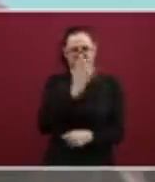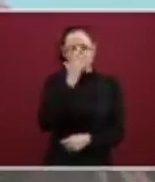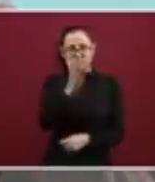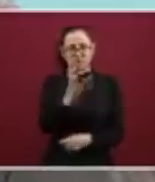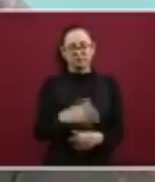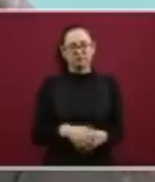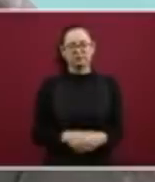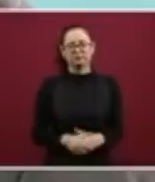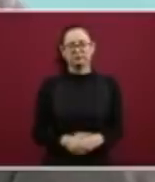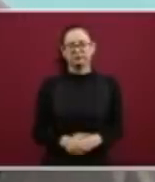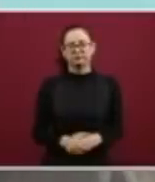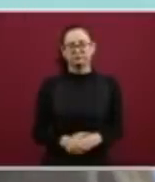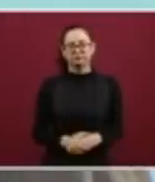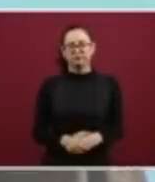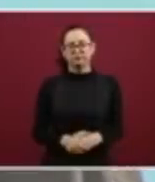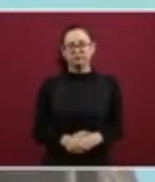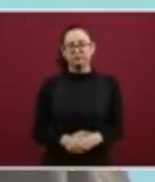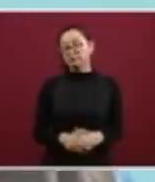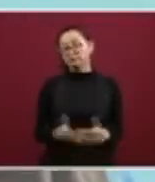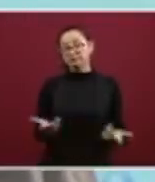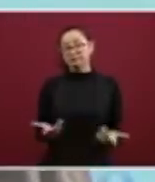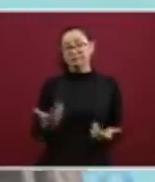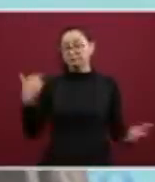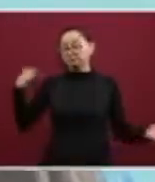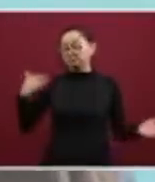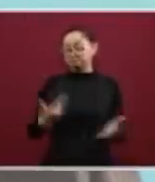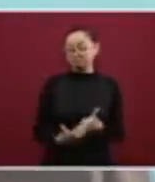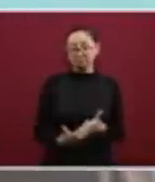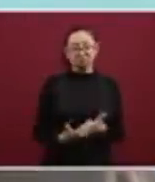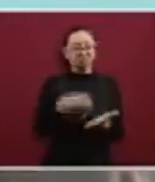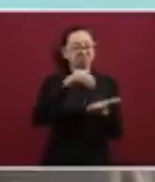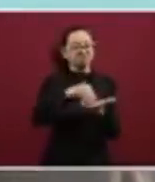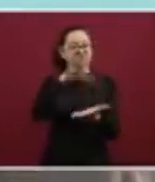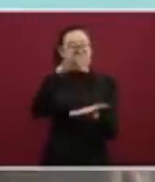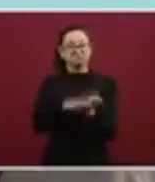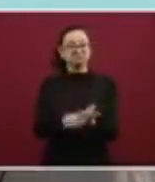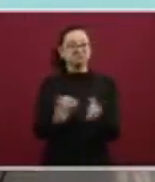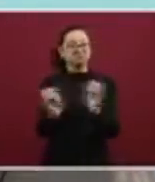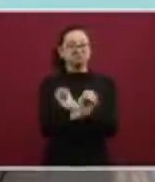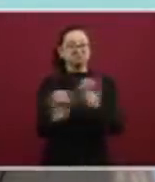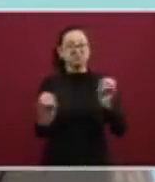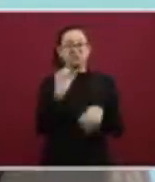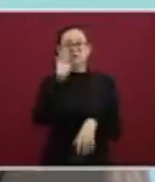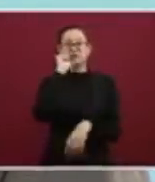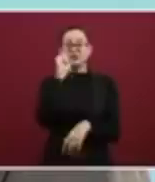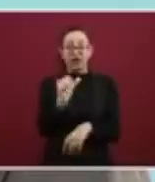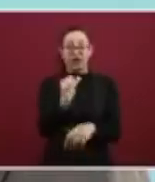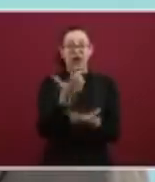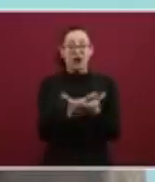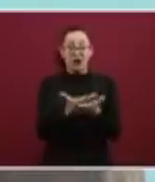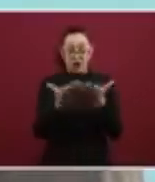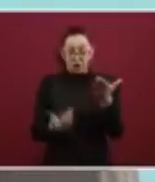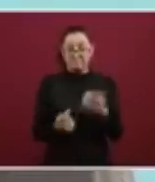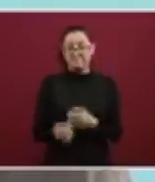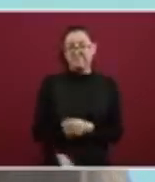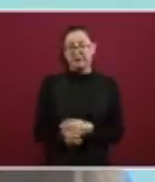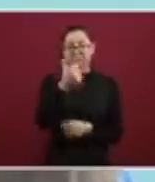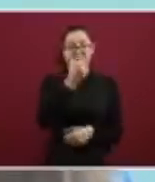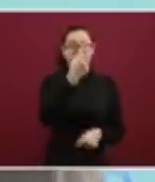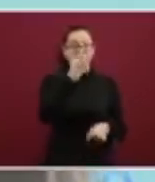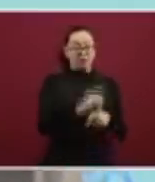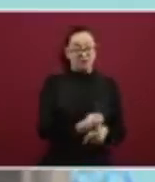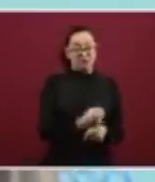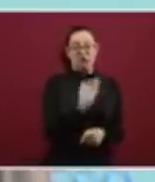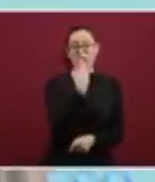existe ningún registro oficial. Este es el primero que vamos a presentar, comprende el periodo del 1 de diciembre al día de